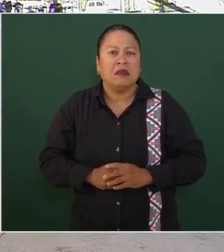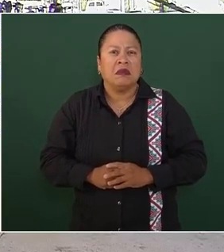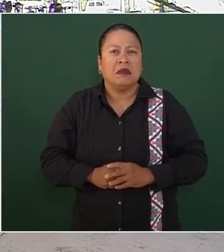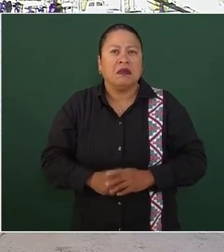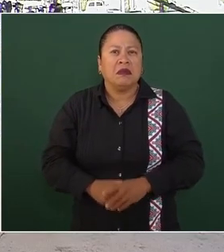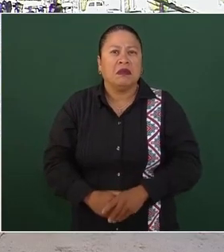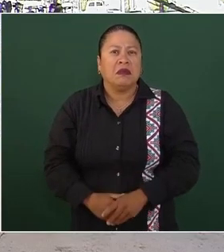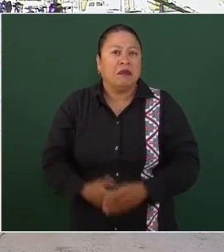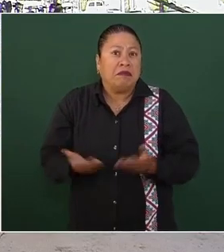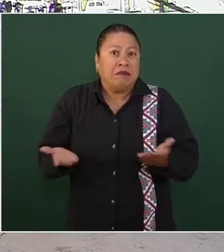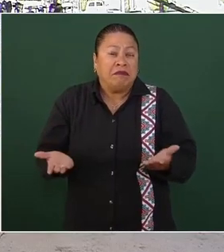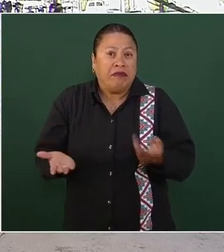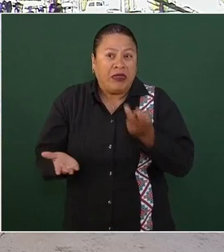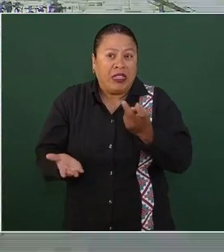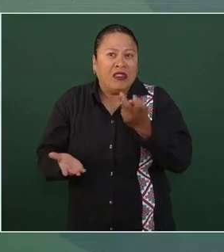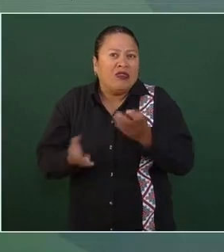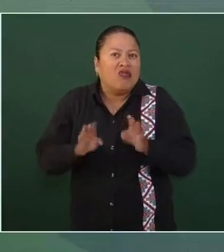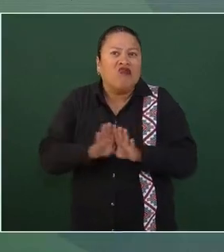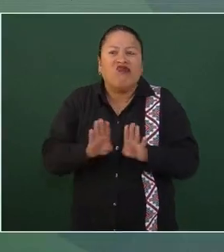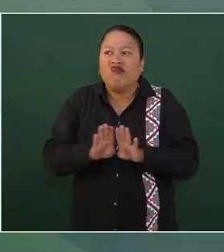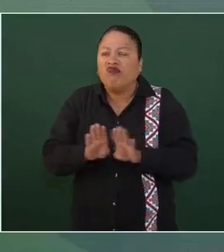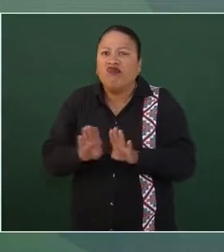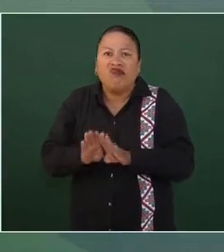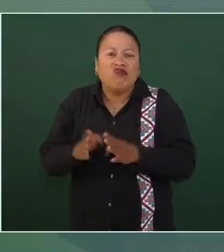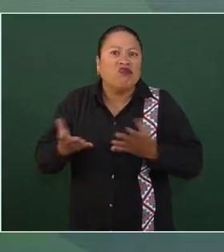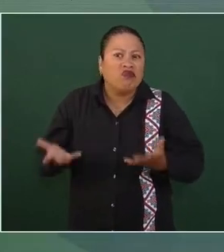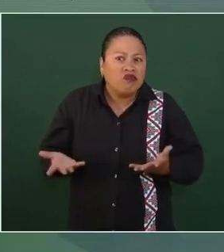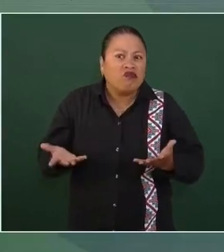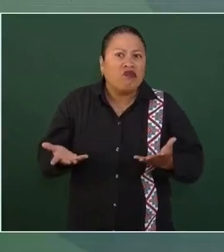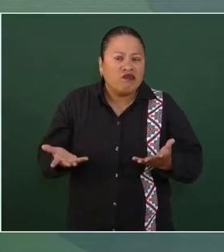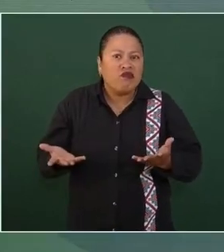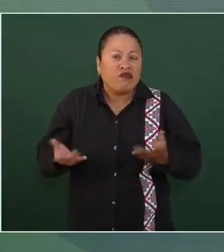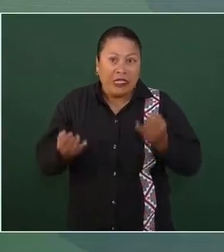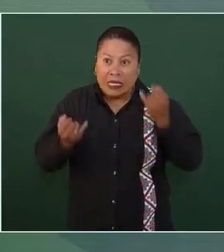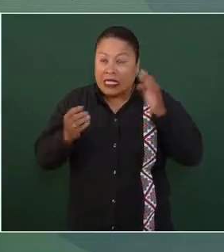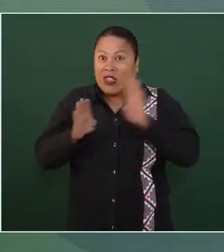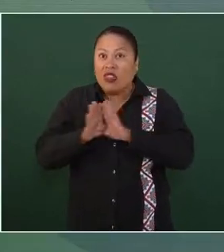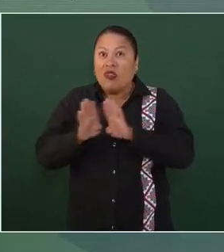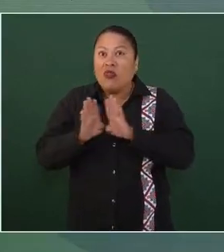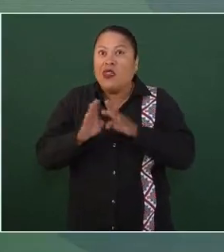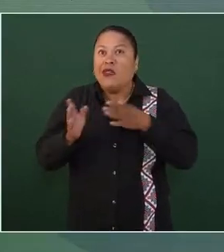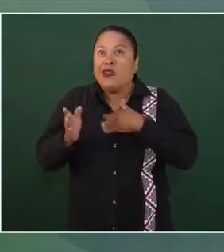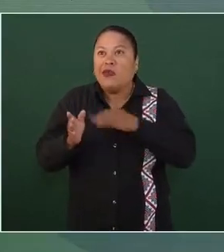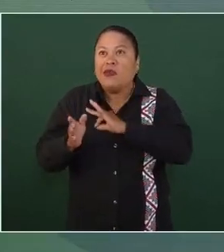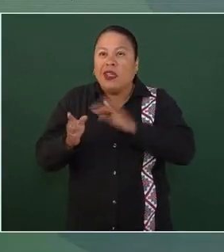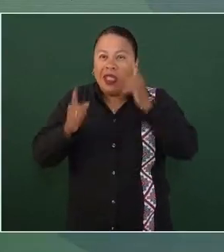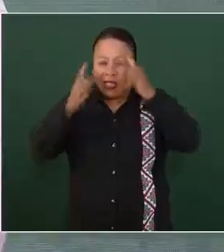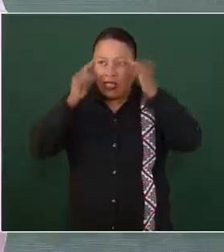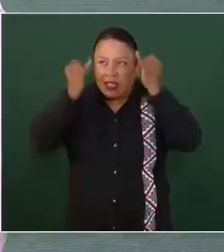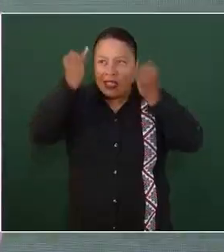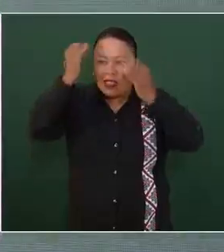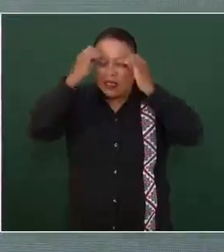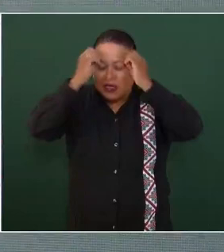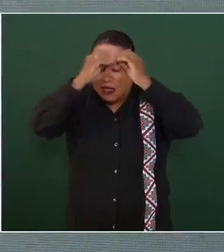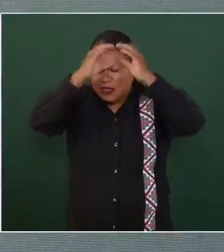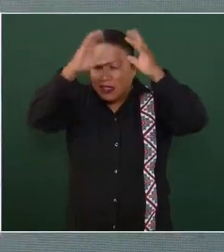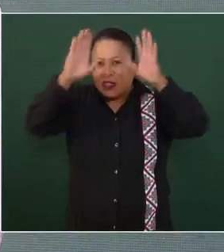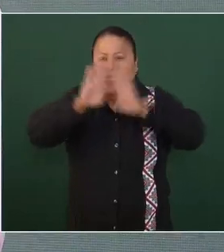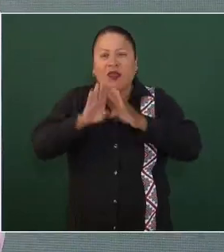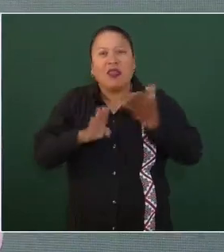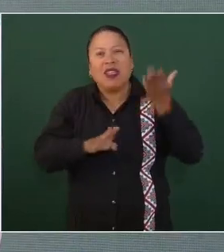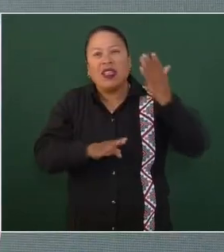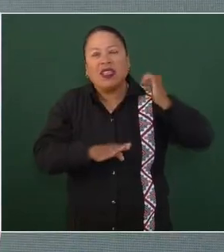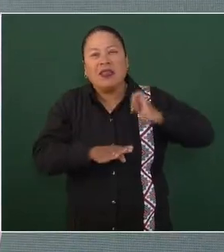entonces cómo imaginar cómo era por ejemplo lo que